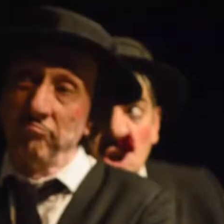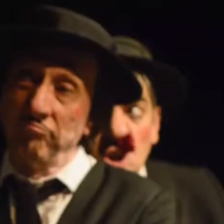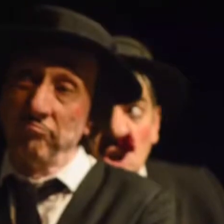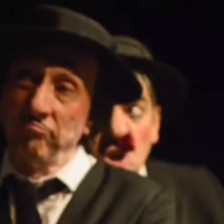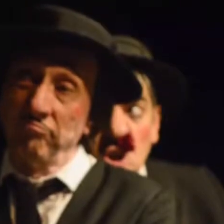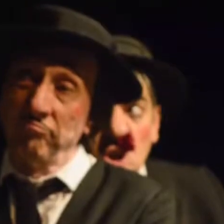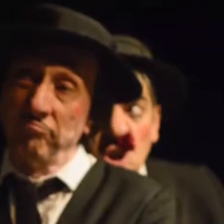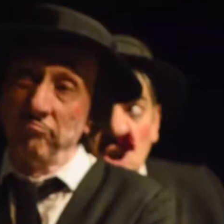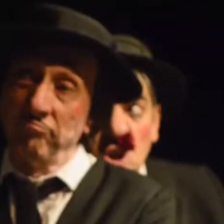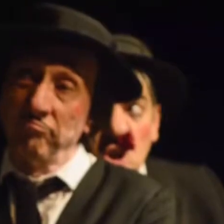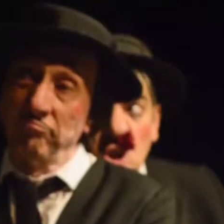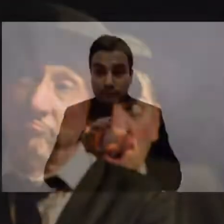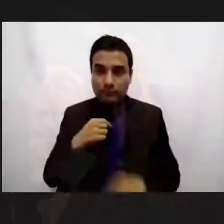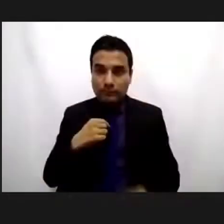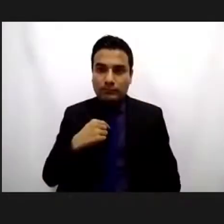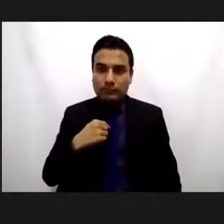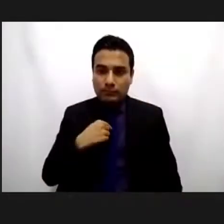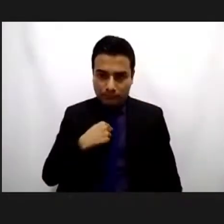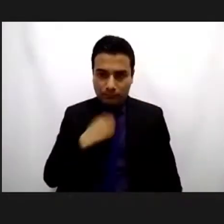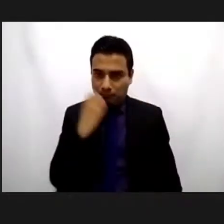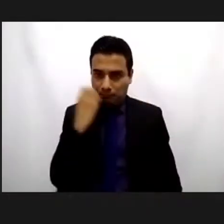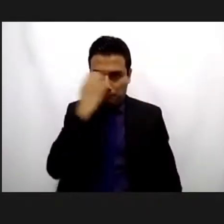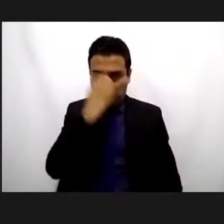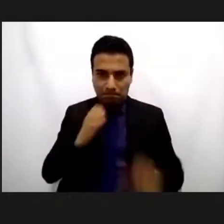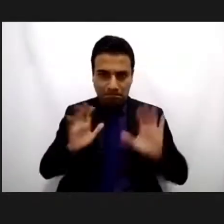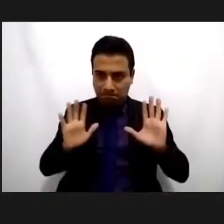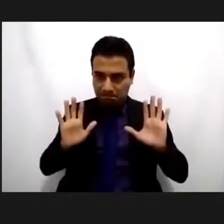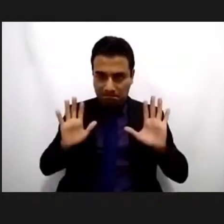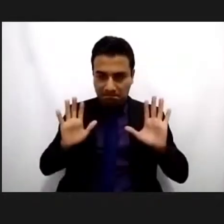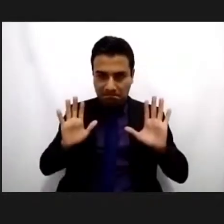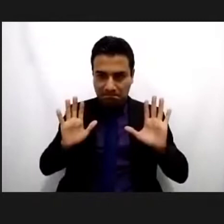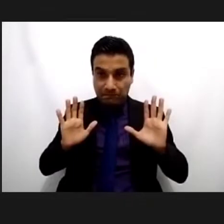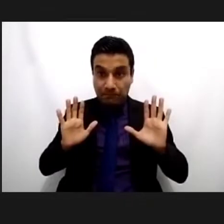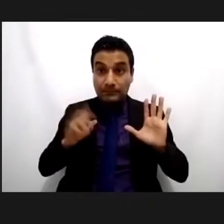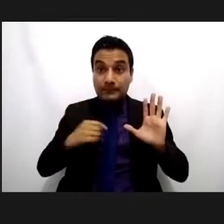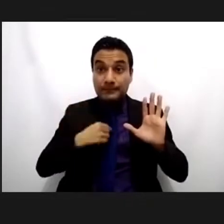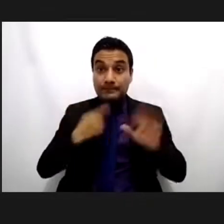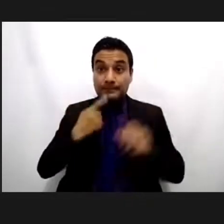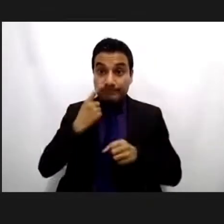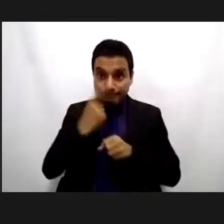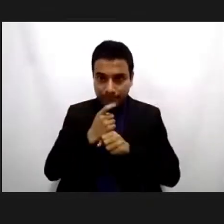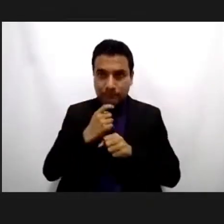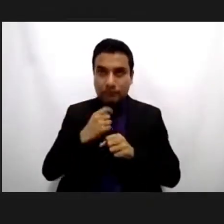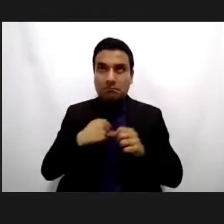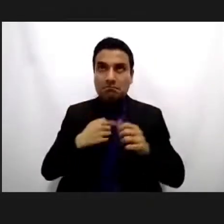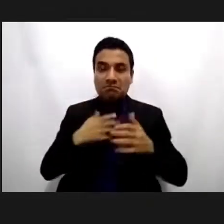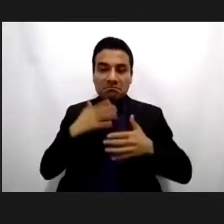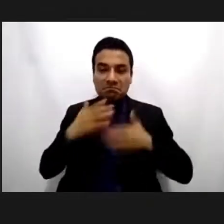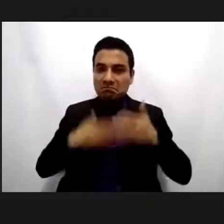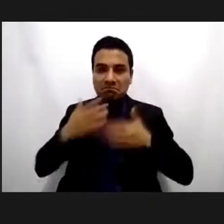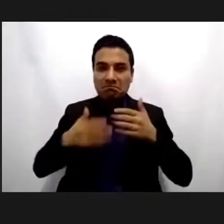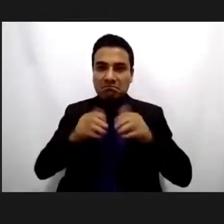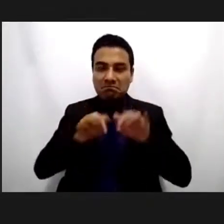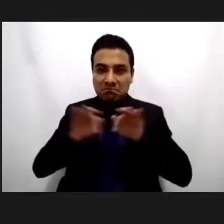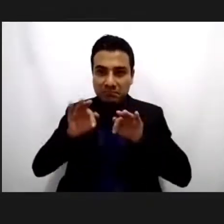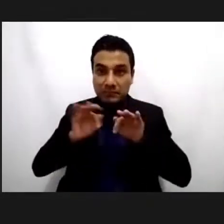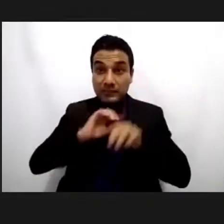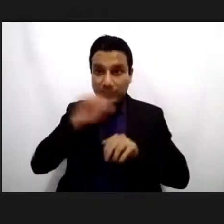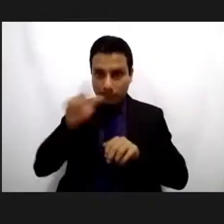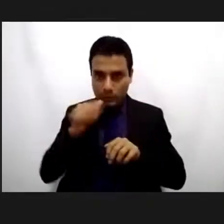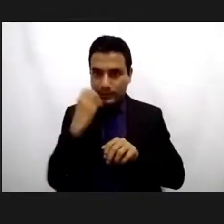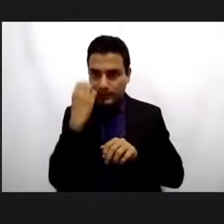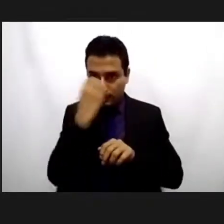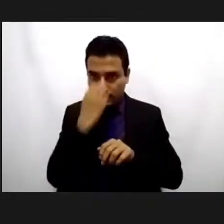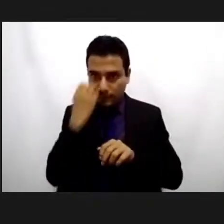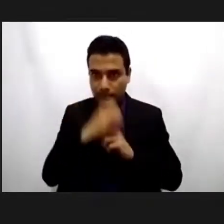es siempre resultado de un fluido acrítico al cual uno somete después al proceso de corrección, que no es otra cosa que un proceso crítico. Pero